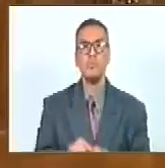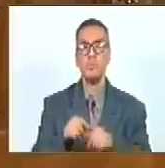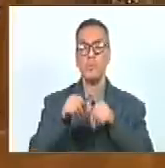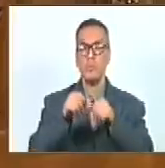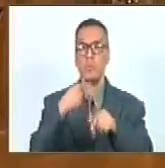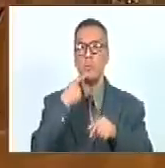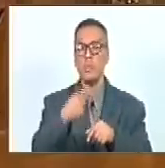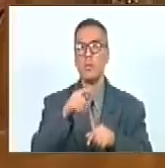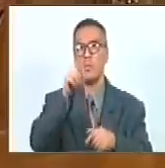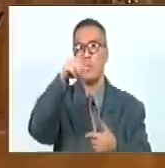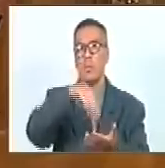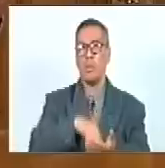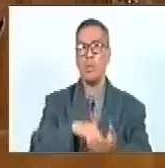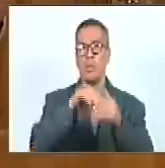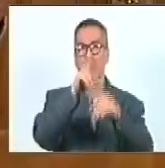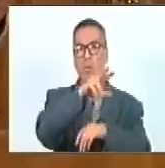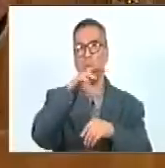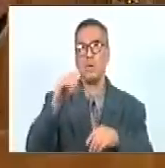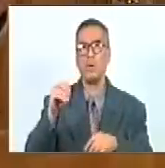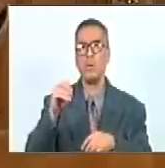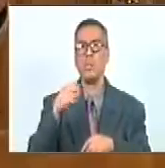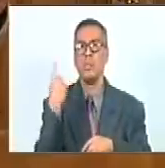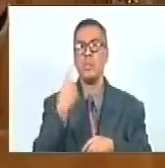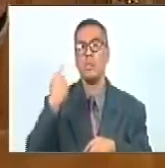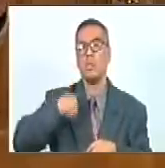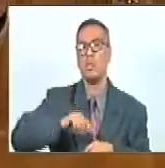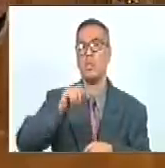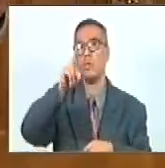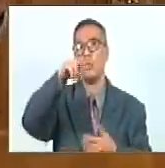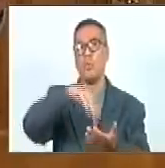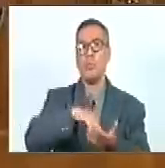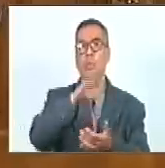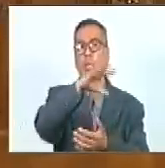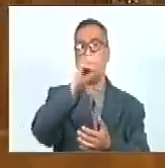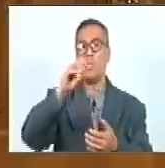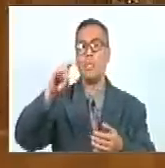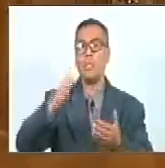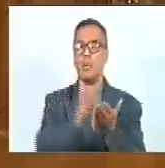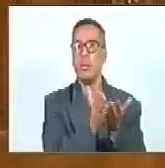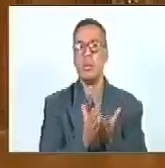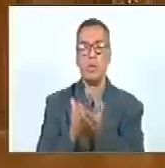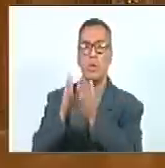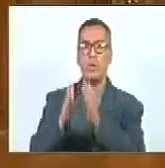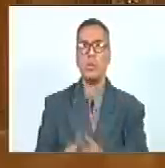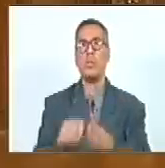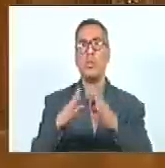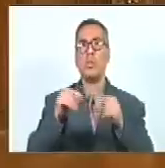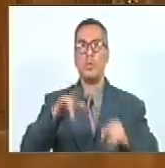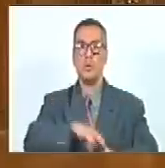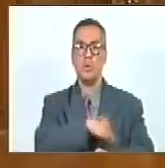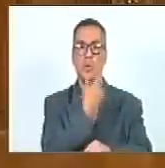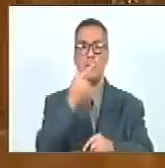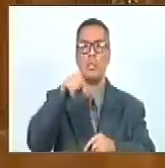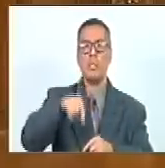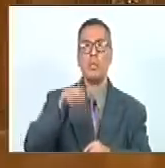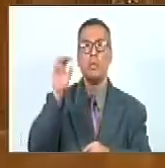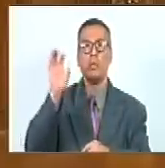que para 1930 solo existían 2.500 estudiantes en todas las universidades del